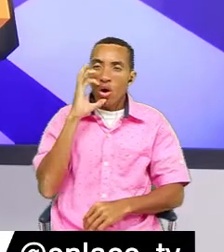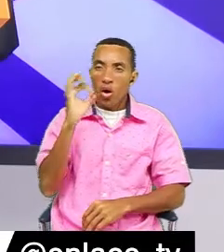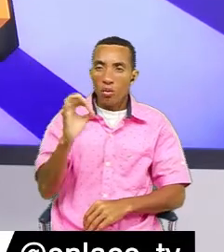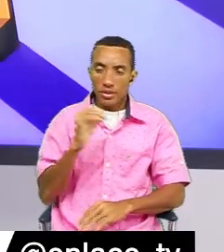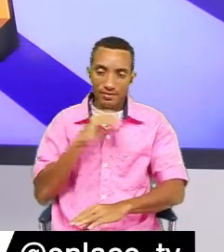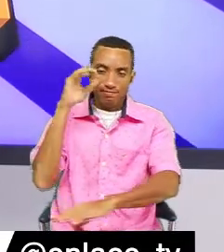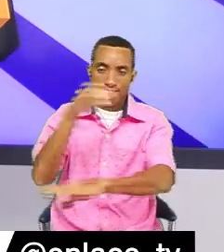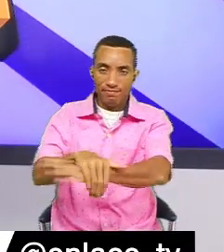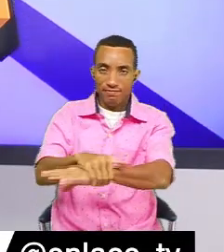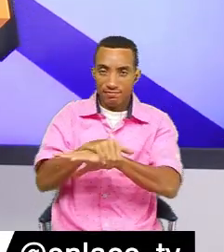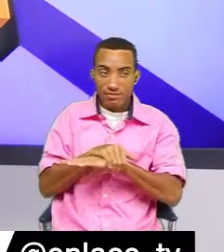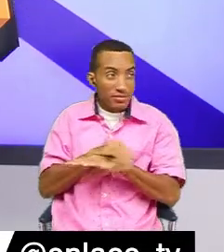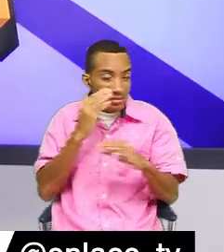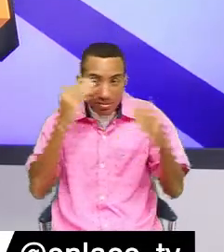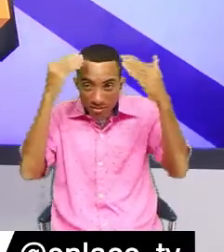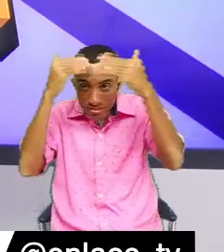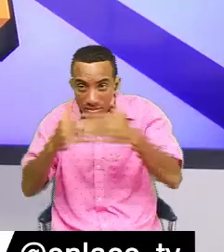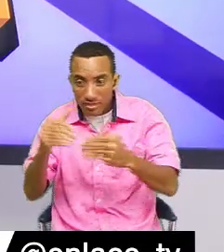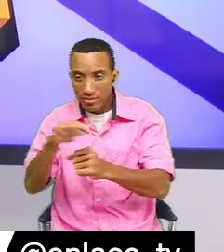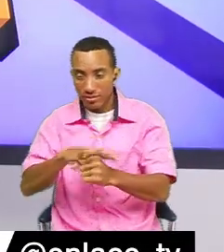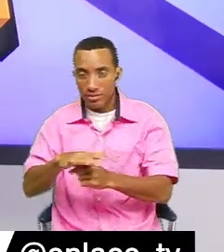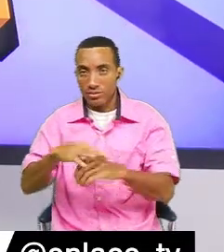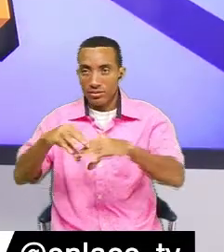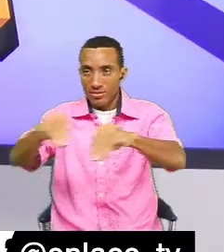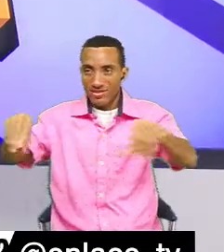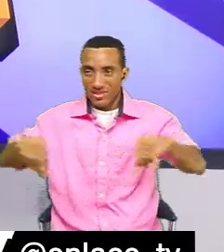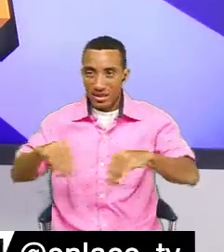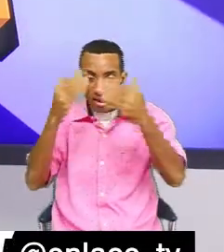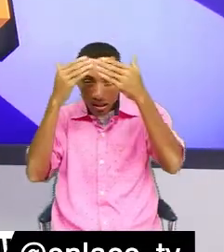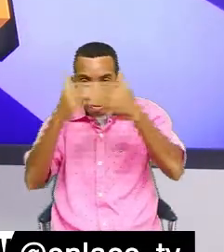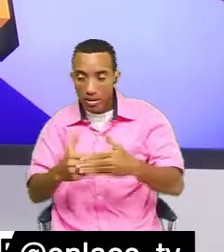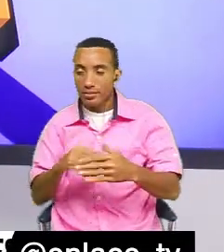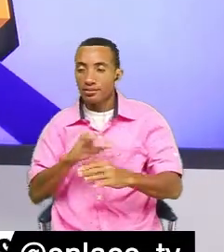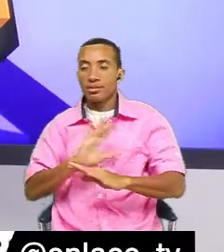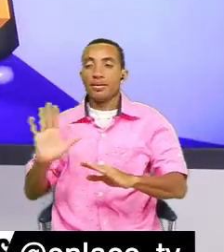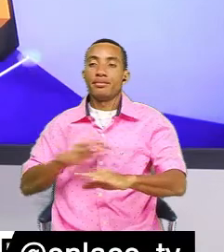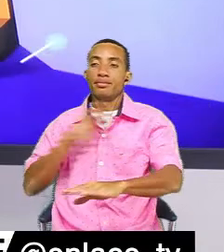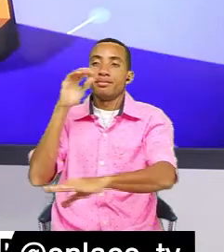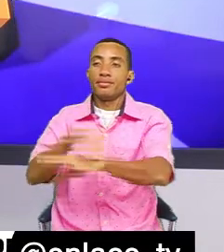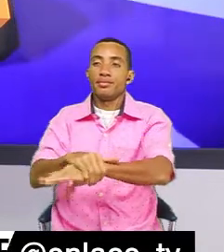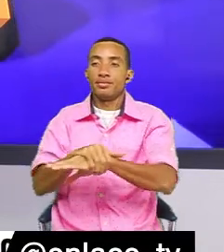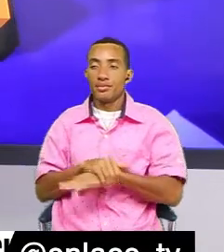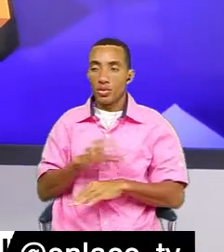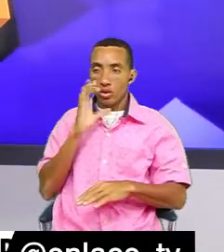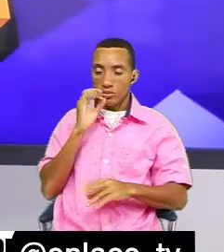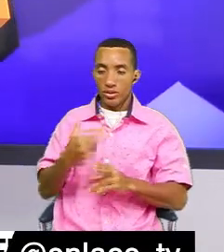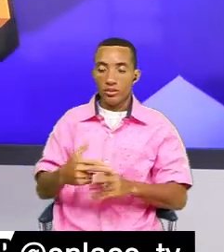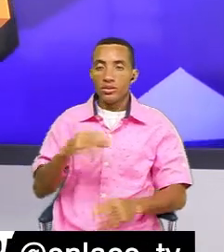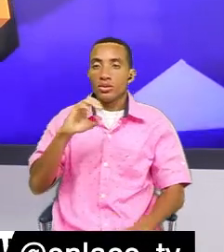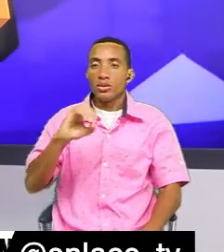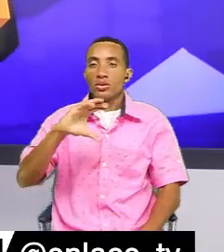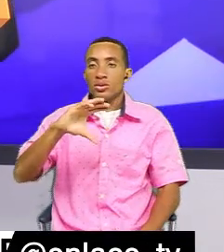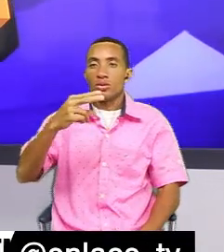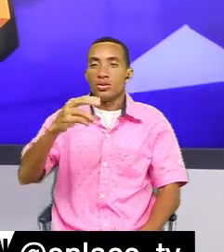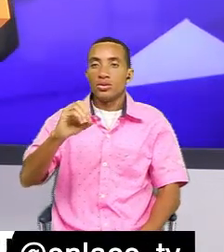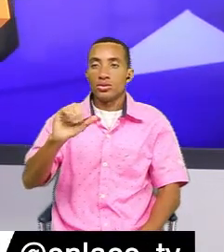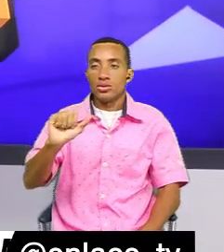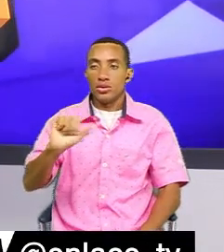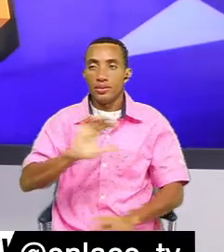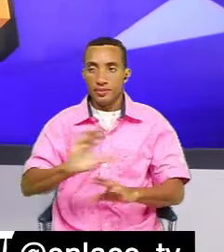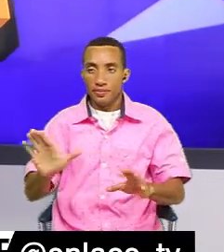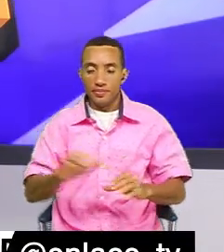vivienda en el barrio Arenal, en la Comuna 1 de Barranca Bermeja. Sobre esta persona están vigentes 3 órdenes de captura por diferentes delitos. Y